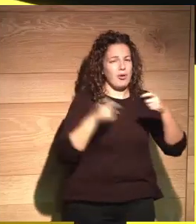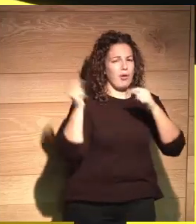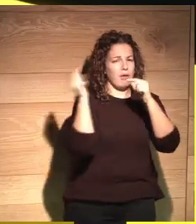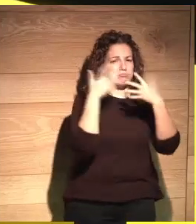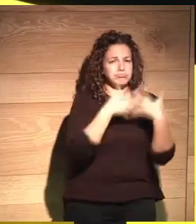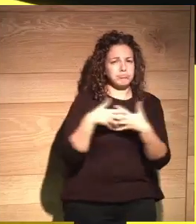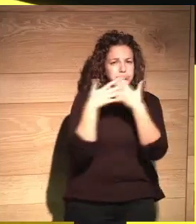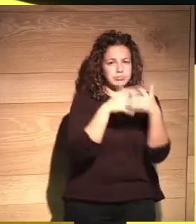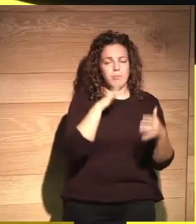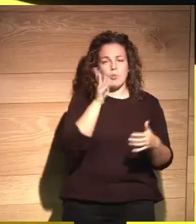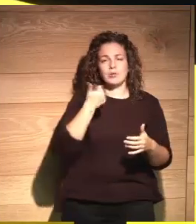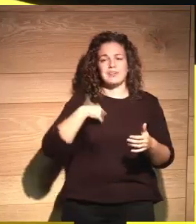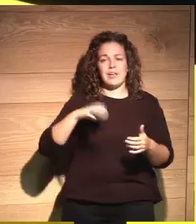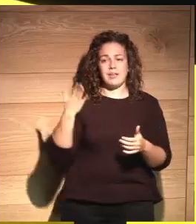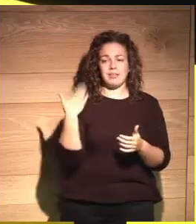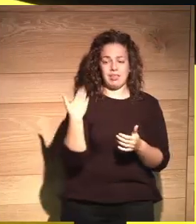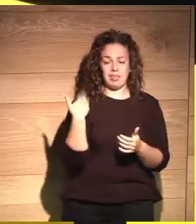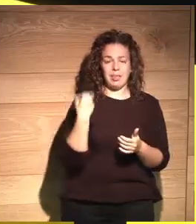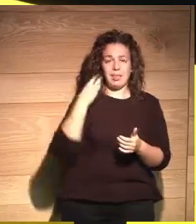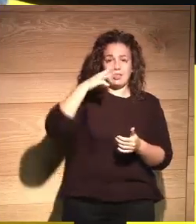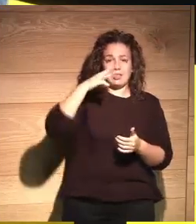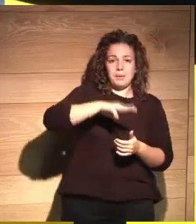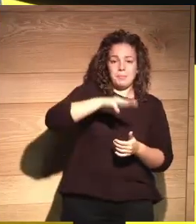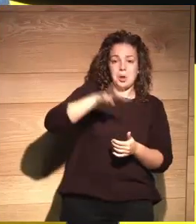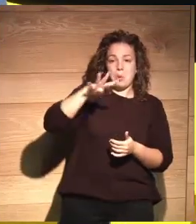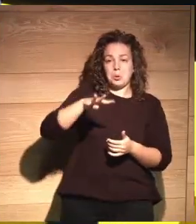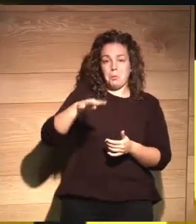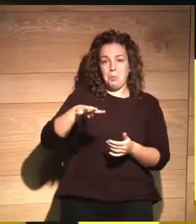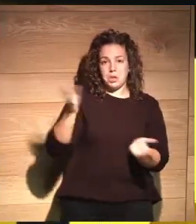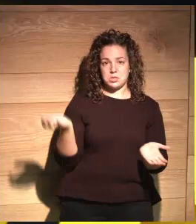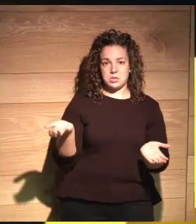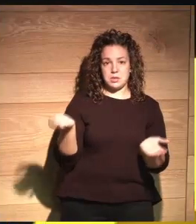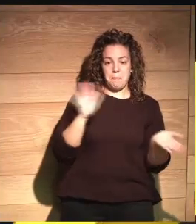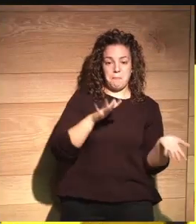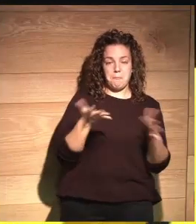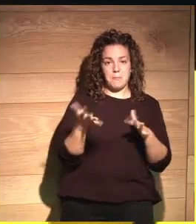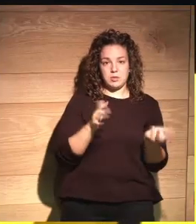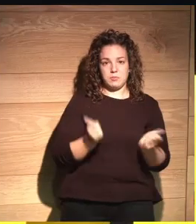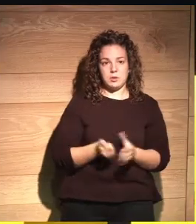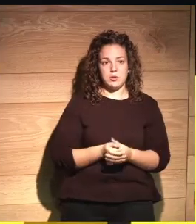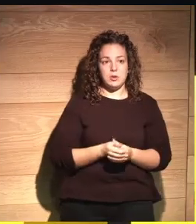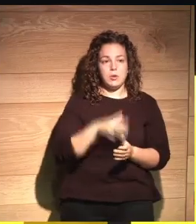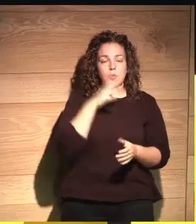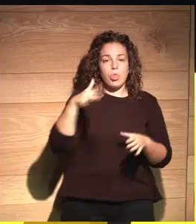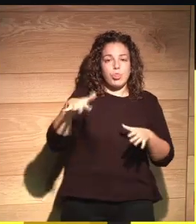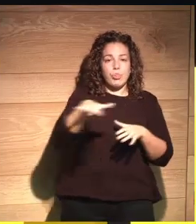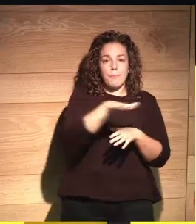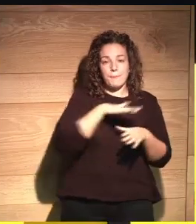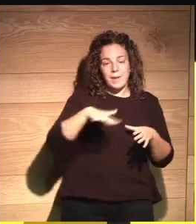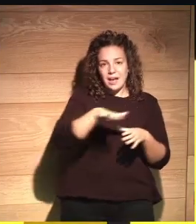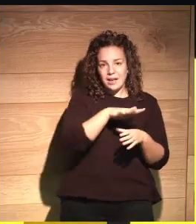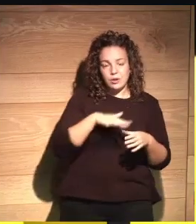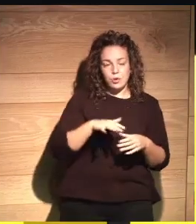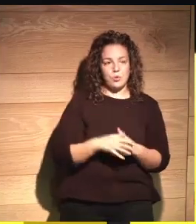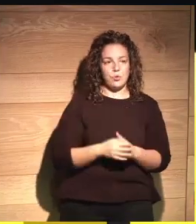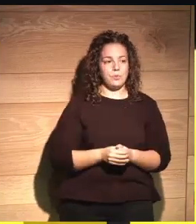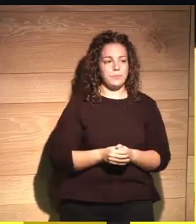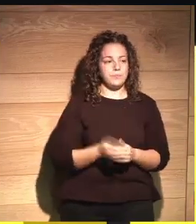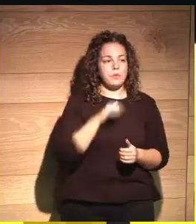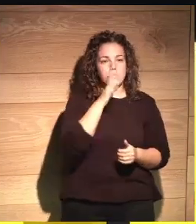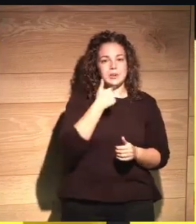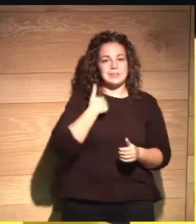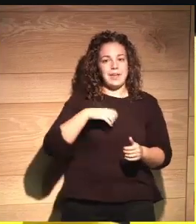porque ya pasó hace unos tres o cuatro meses en este en un barrio y claro